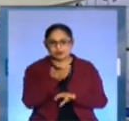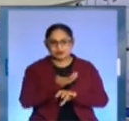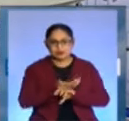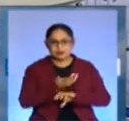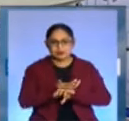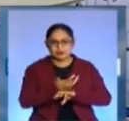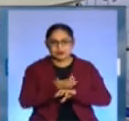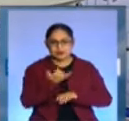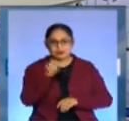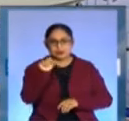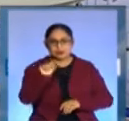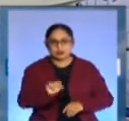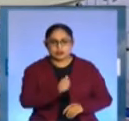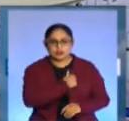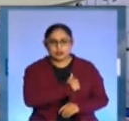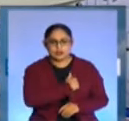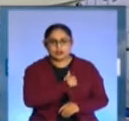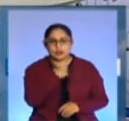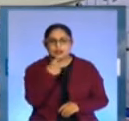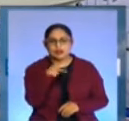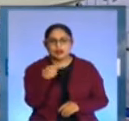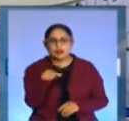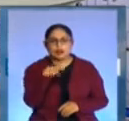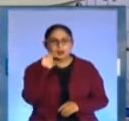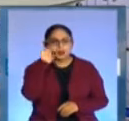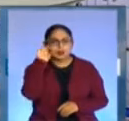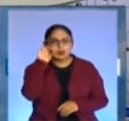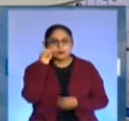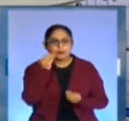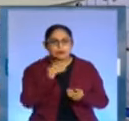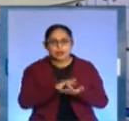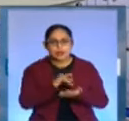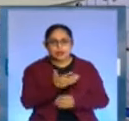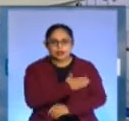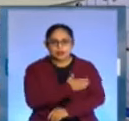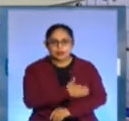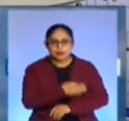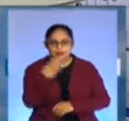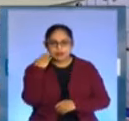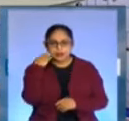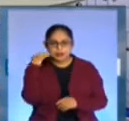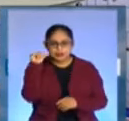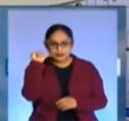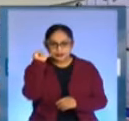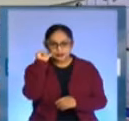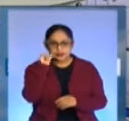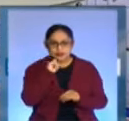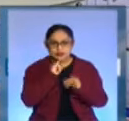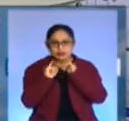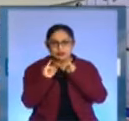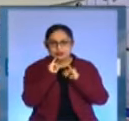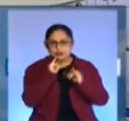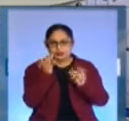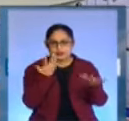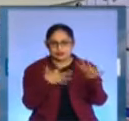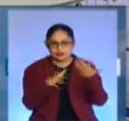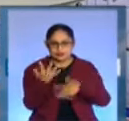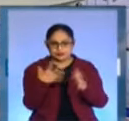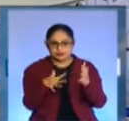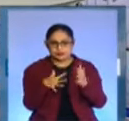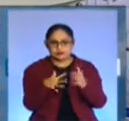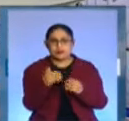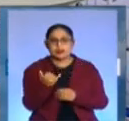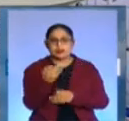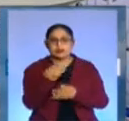los Estados Unidos y al sur de Canadá. Mi nombre es Eric Serpa, agradezco a mi compañera Marta Almanza, intérprete de lengua de señas mexicana,